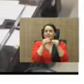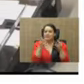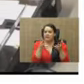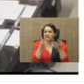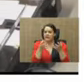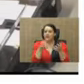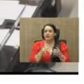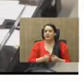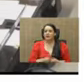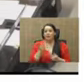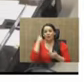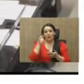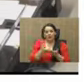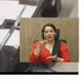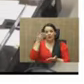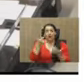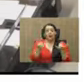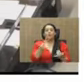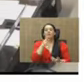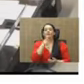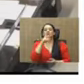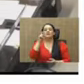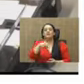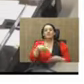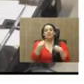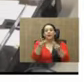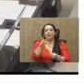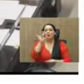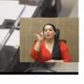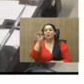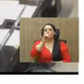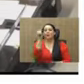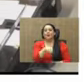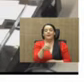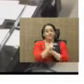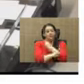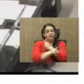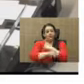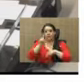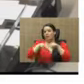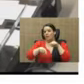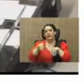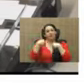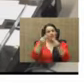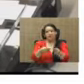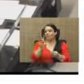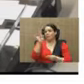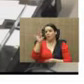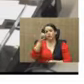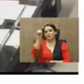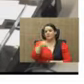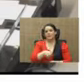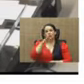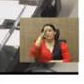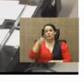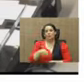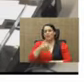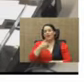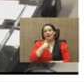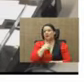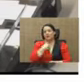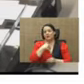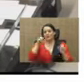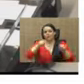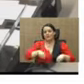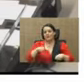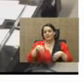piso. Ahora habla de que hay que darle el 8%. Y el país no está en capacidad de darle ese 8%. Nunca ha estado en capacidad de darle ese 8%.